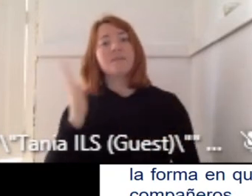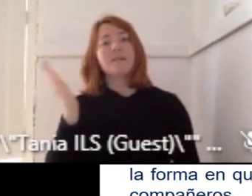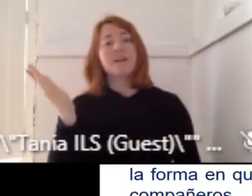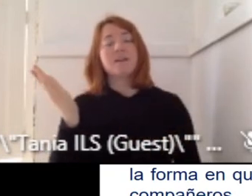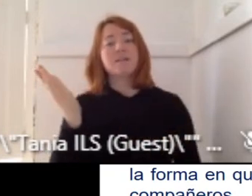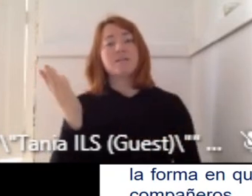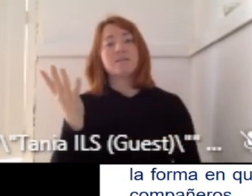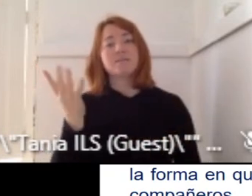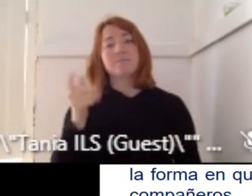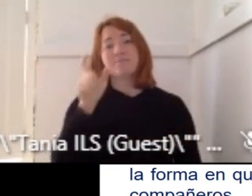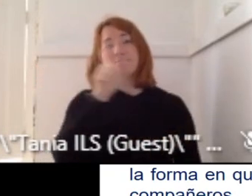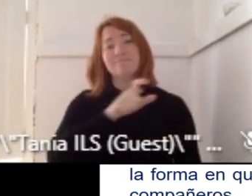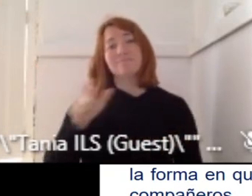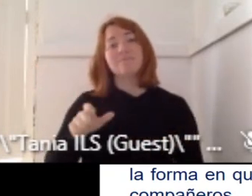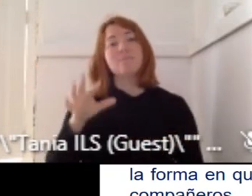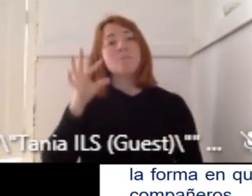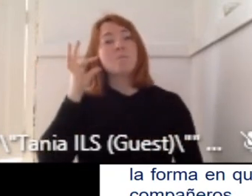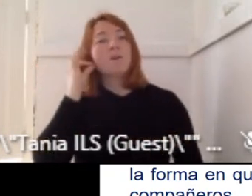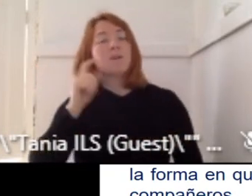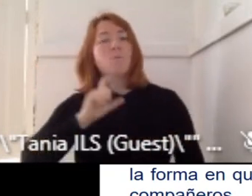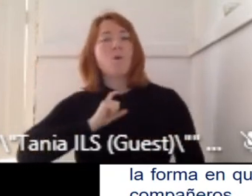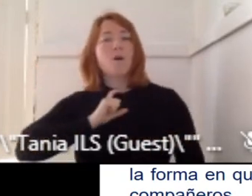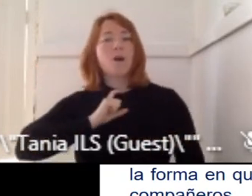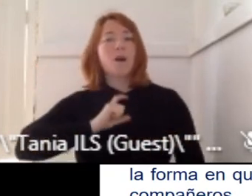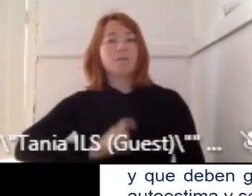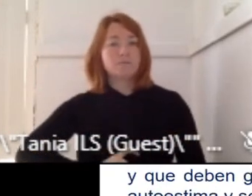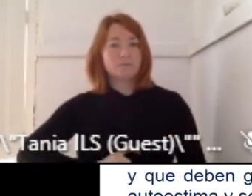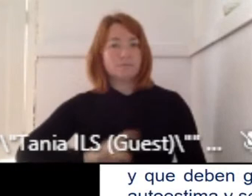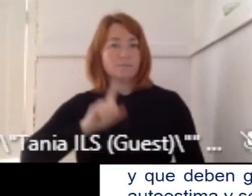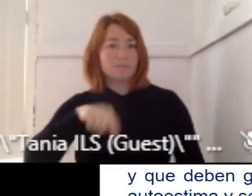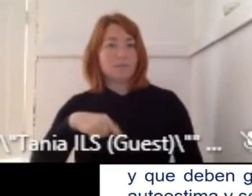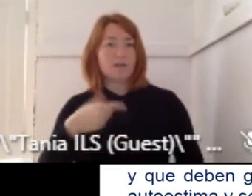baja autoestima en las evaluaciones por pares y autoevaluaciones.